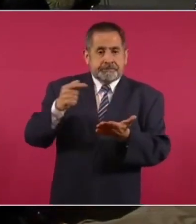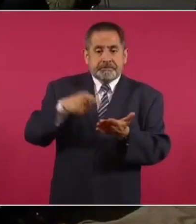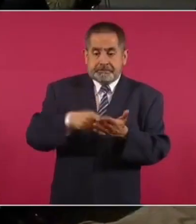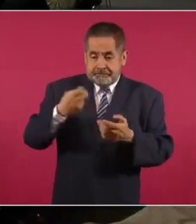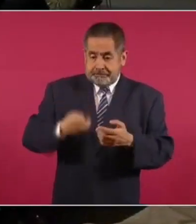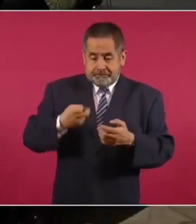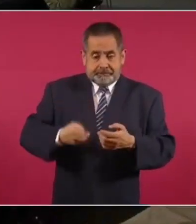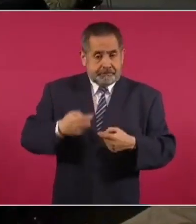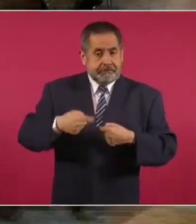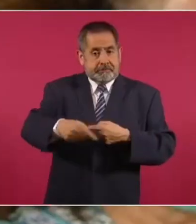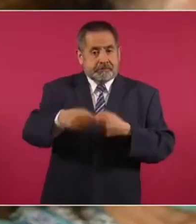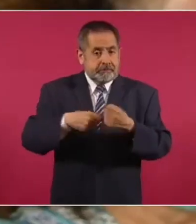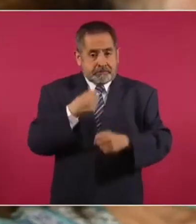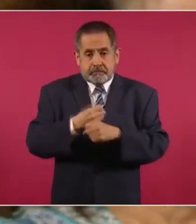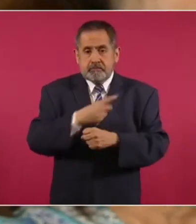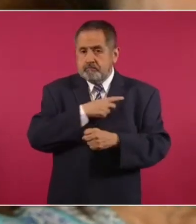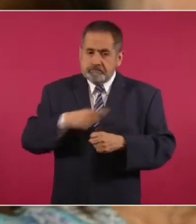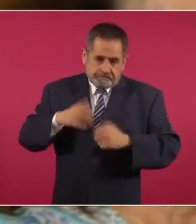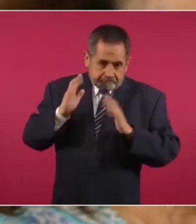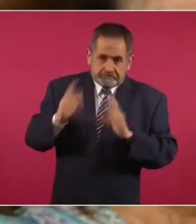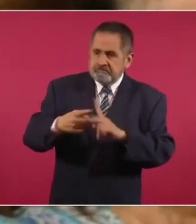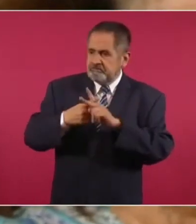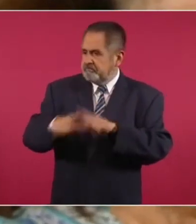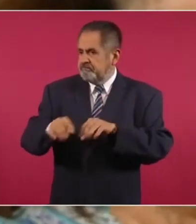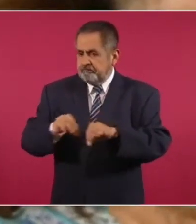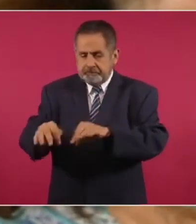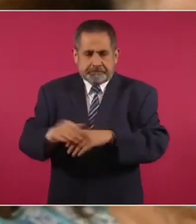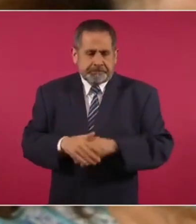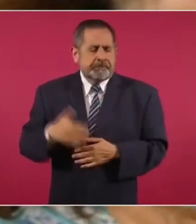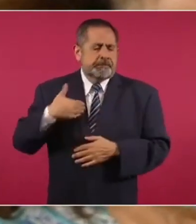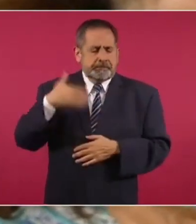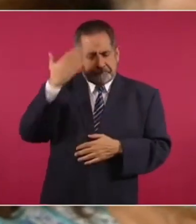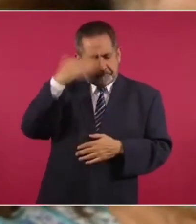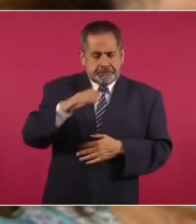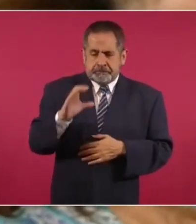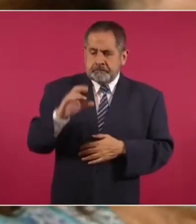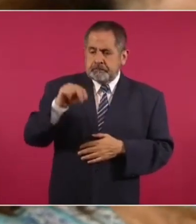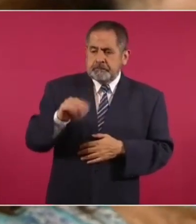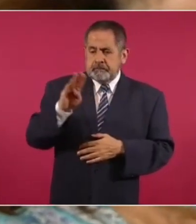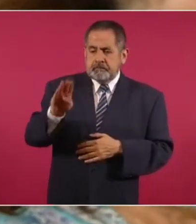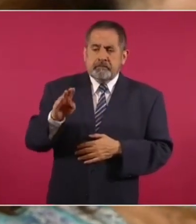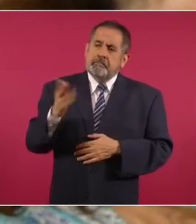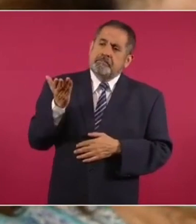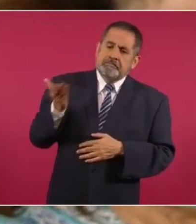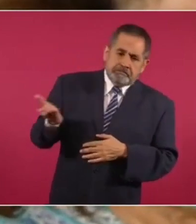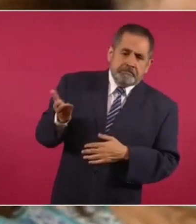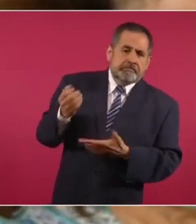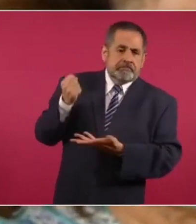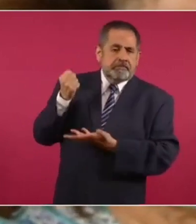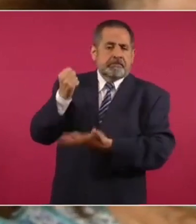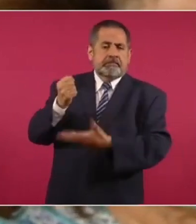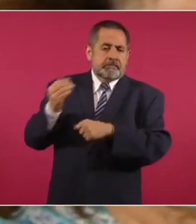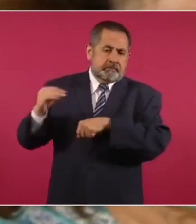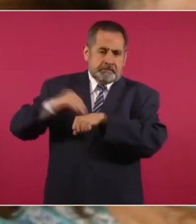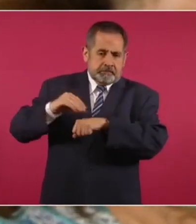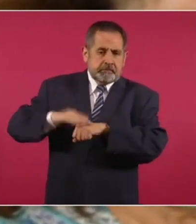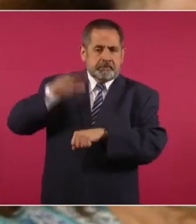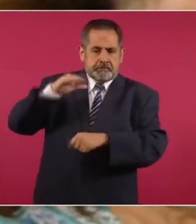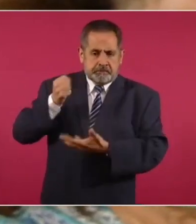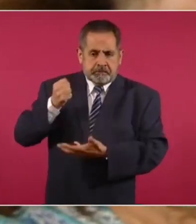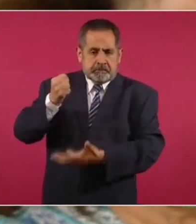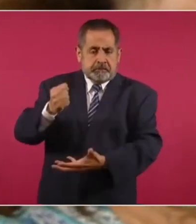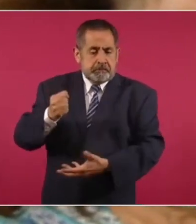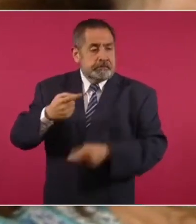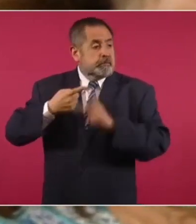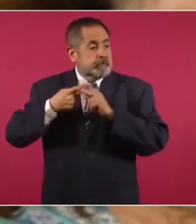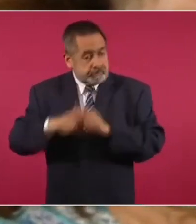mismo año debe estar operando. Sabemos que la Comisión Nacional ha solicitado un aumento para así poder iniciar,